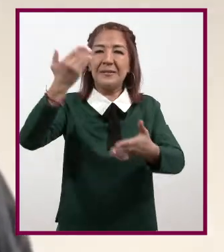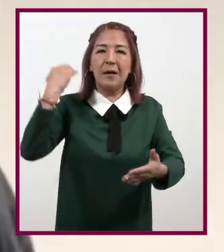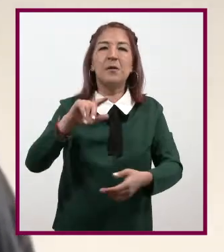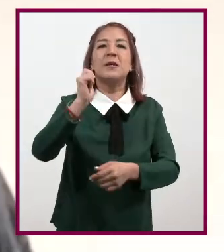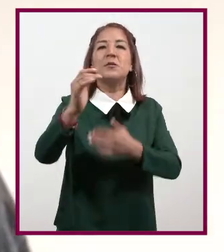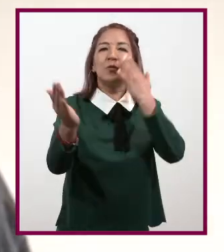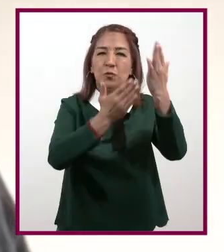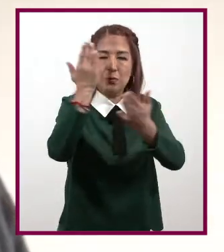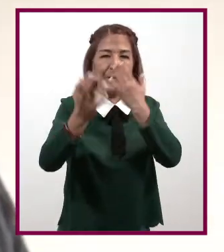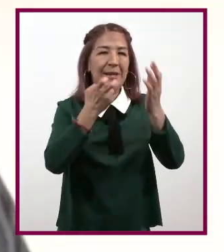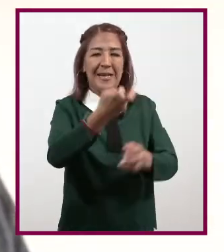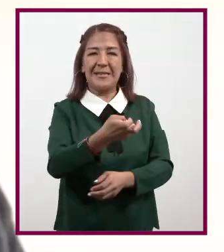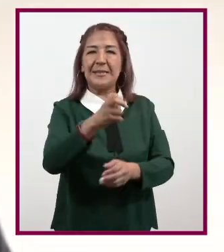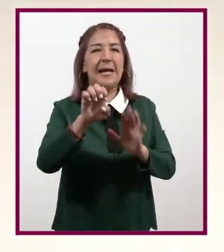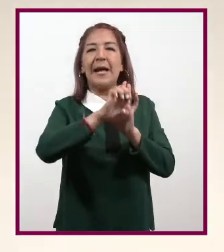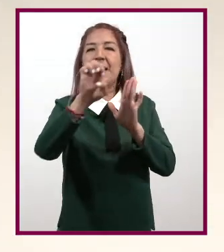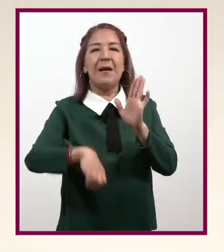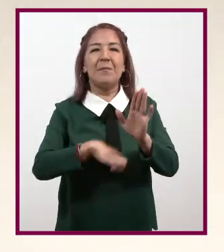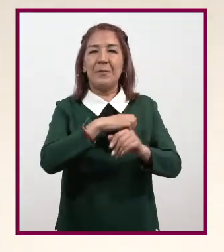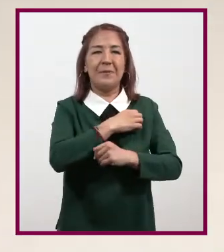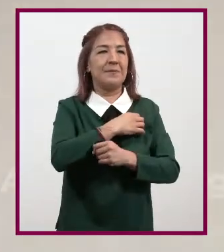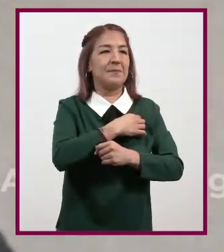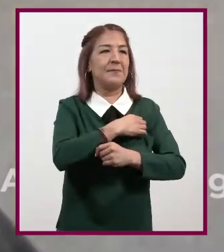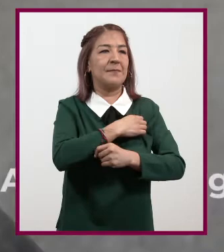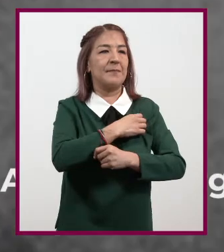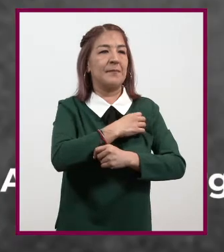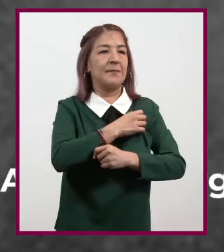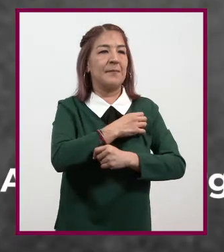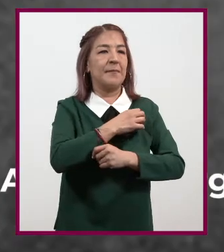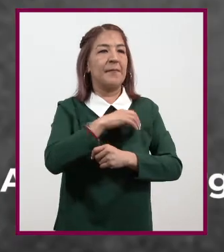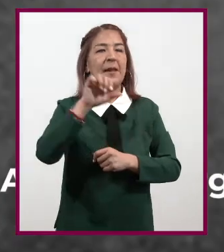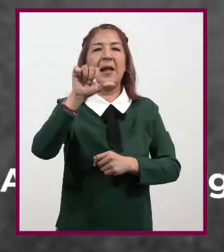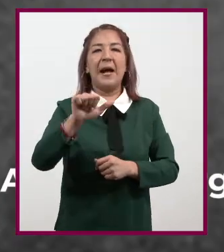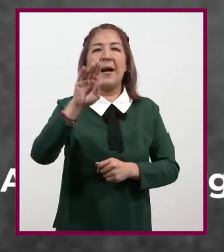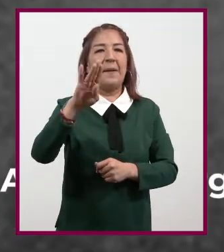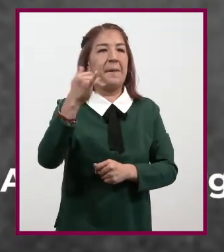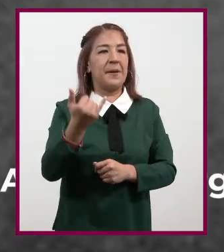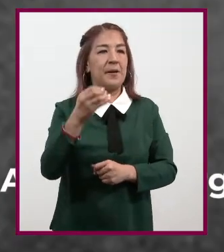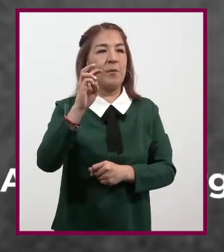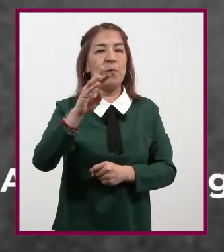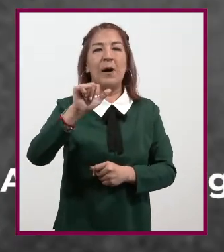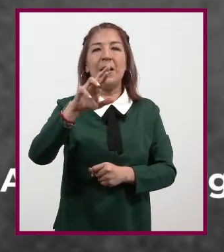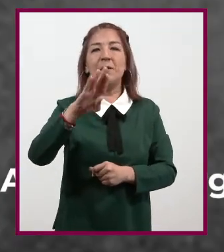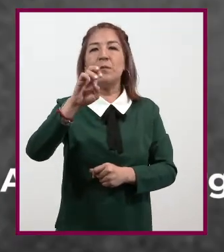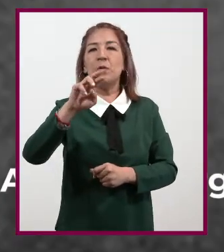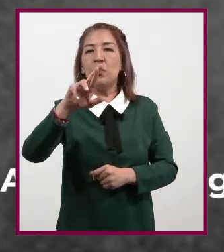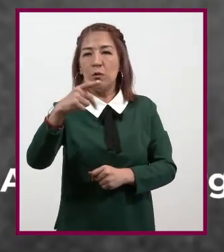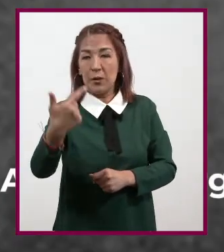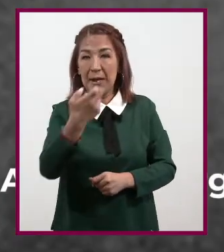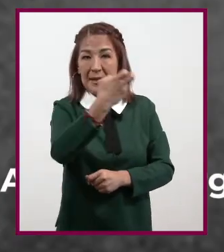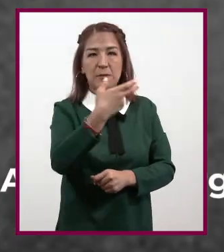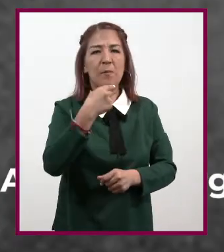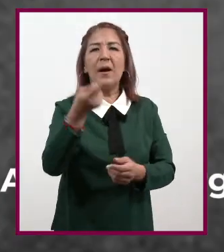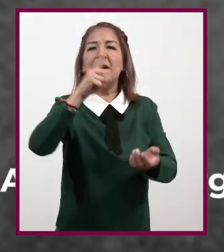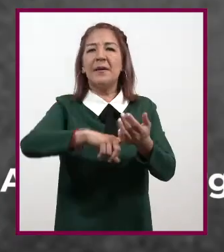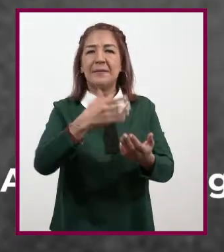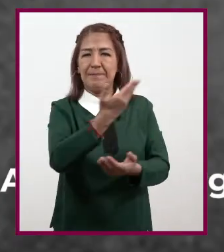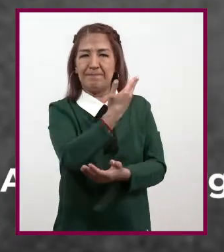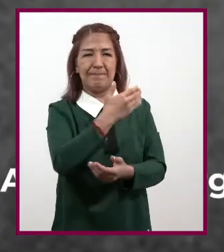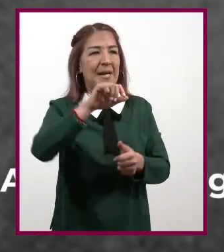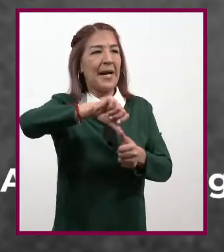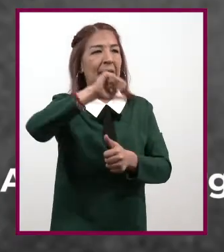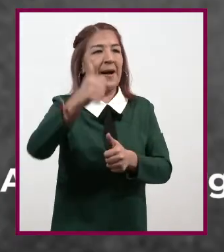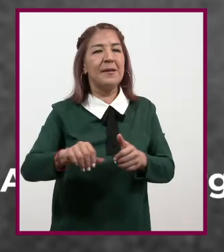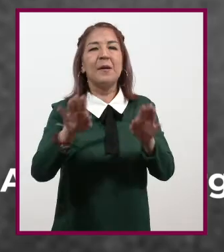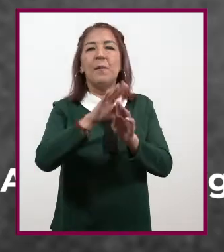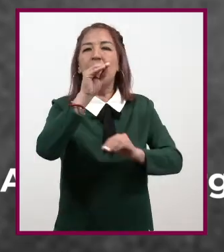de cosas. Por ejemplo, Aby Warburg. Aby Warburg, que bueno, era un teórico, un historiador del arte, que planteaba que